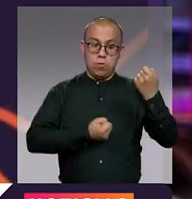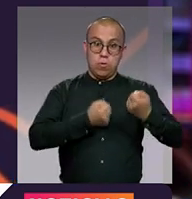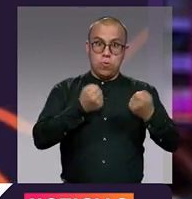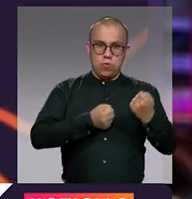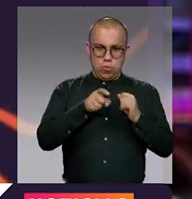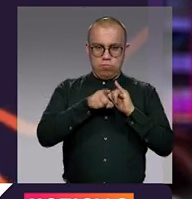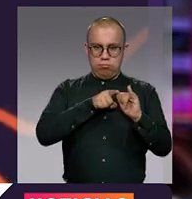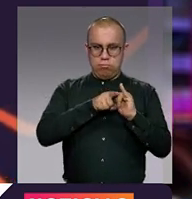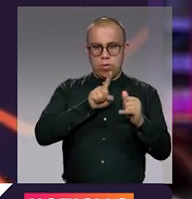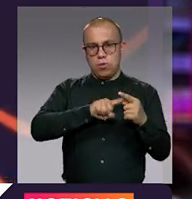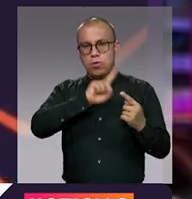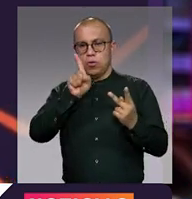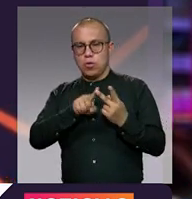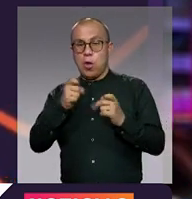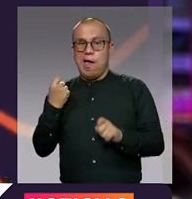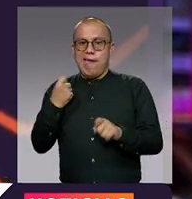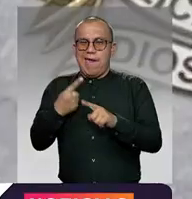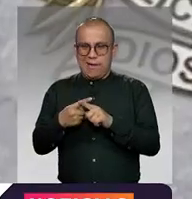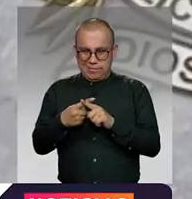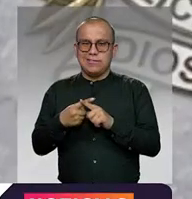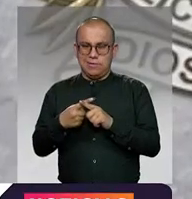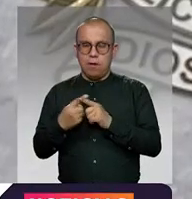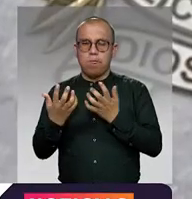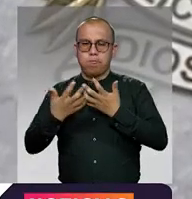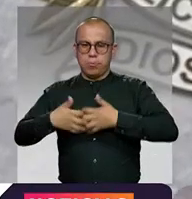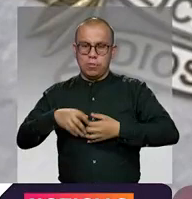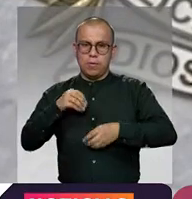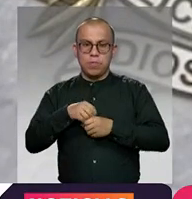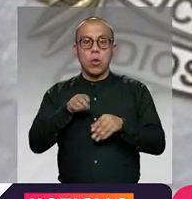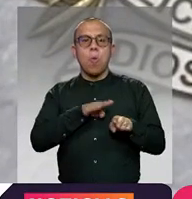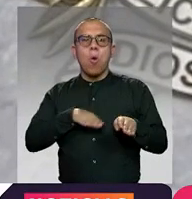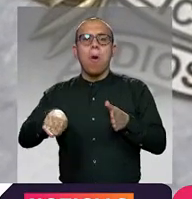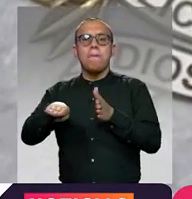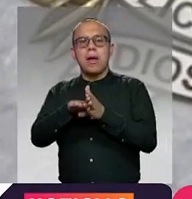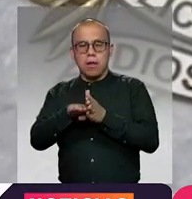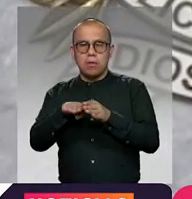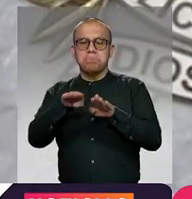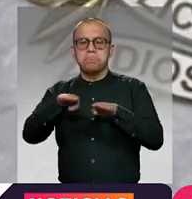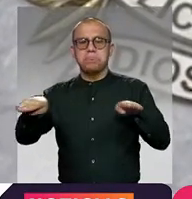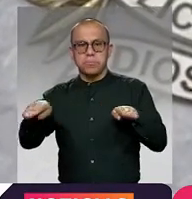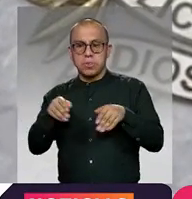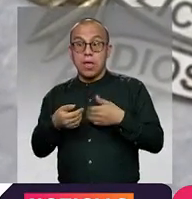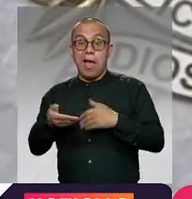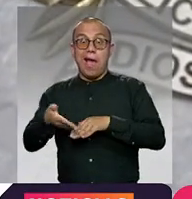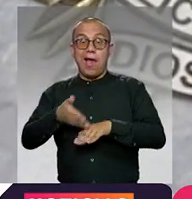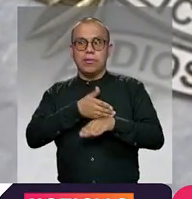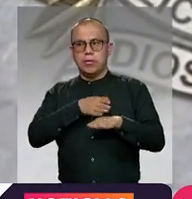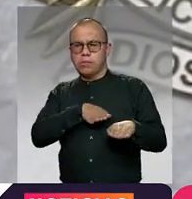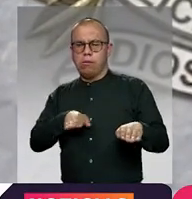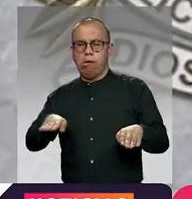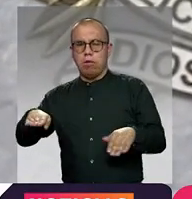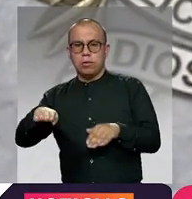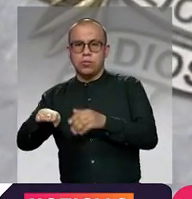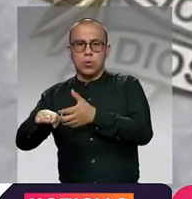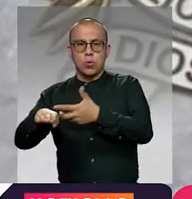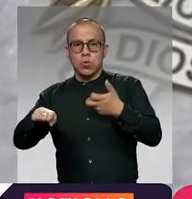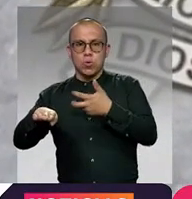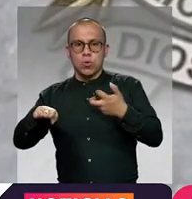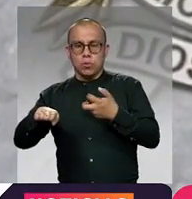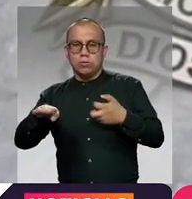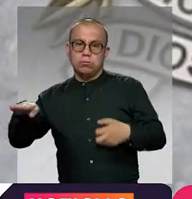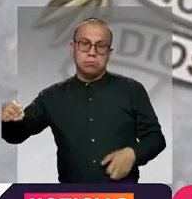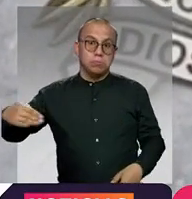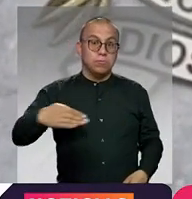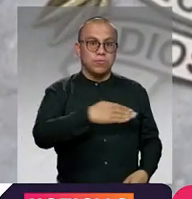de los buses y un exconductor de la entidad. Utilizaban parqueaderos clandestinos donde antes de ir a entregar su ruta, sacaban el